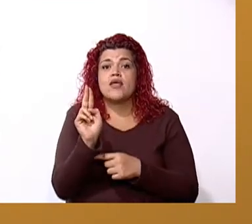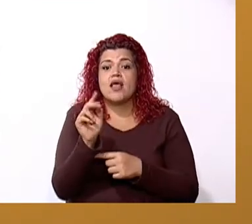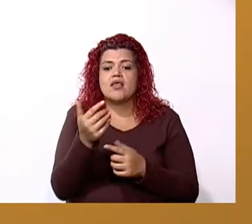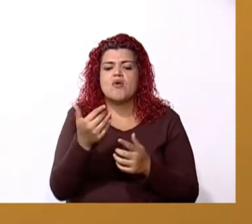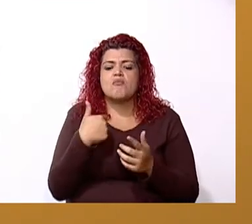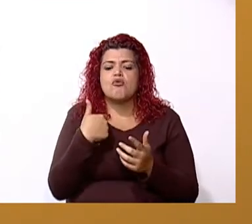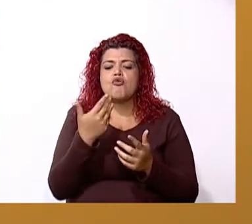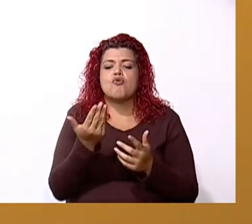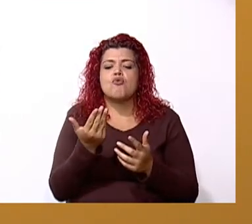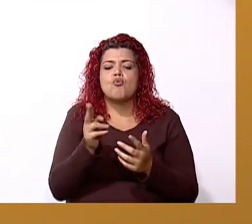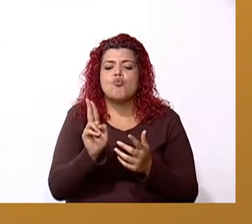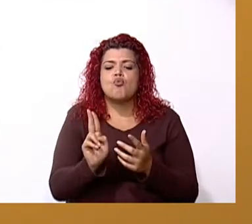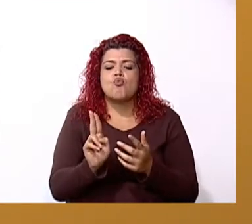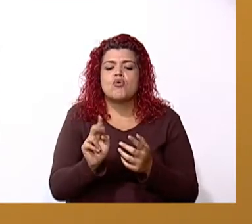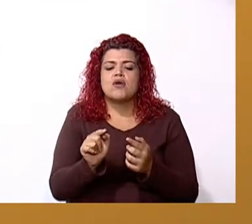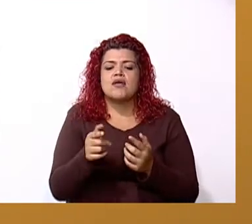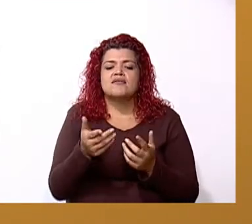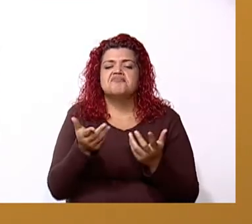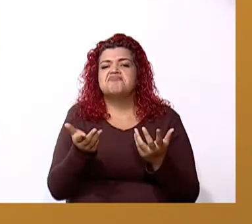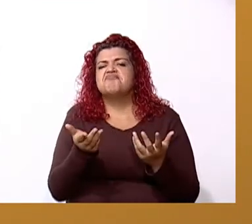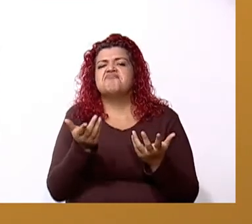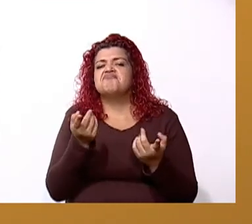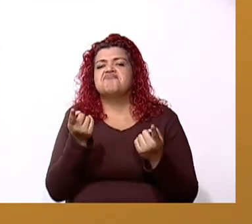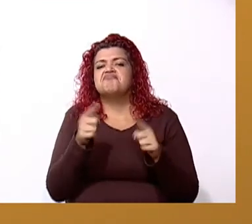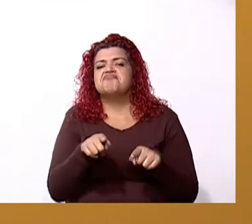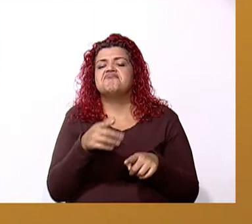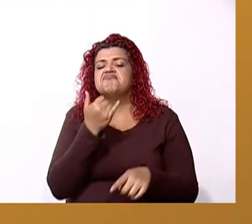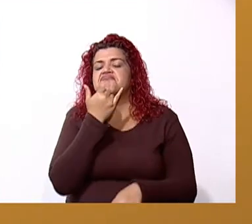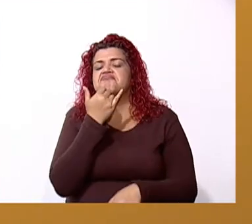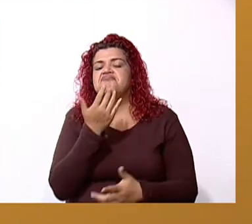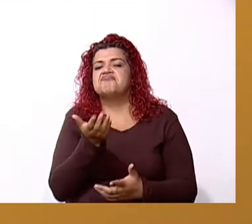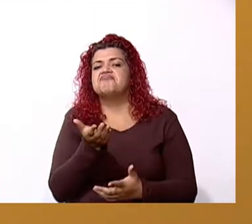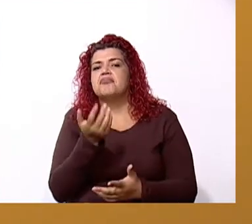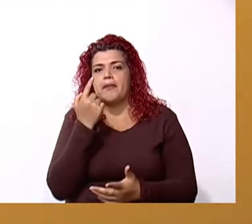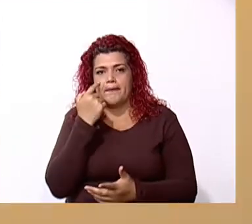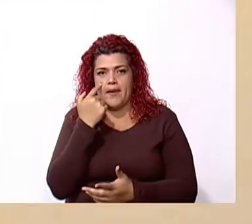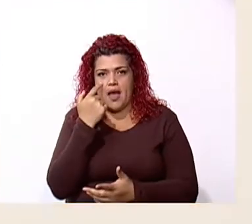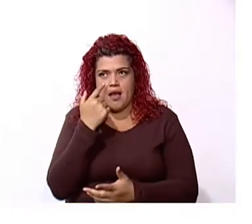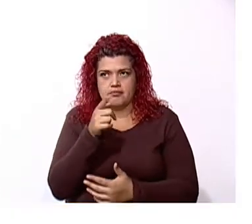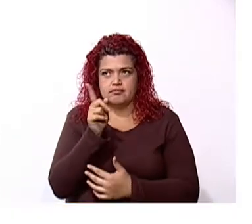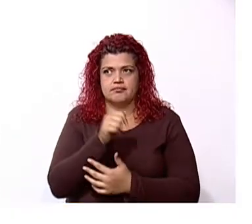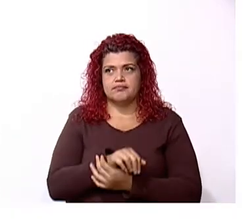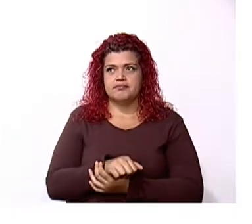el último lanzamiento? ¿Qué pasará? Veamos en la siguiente imagen.